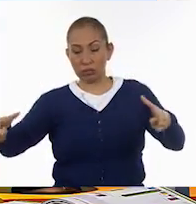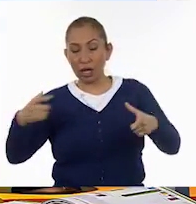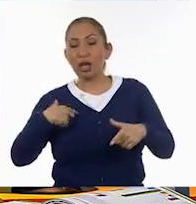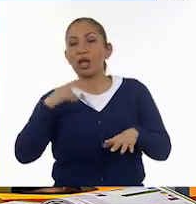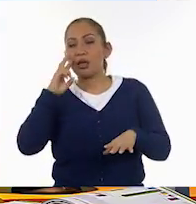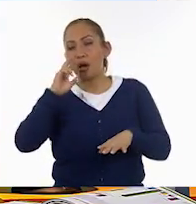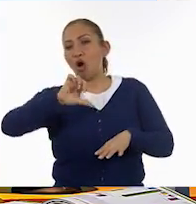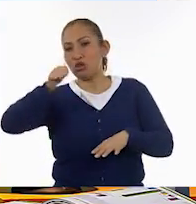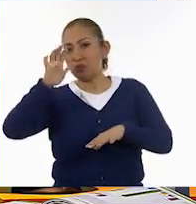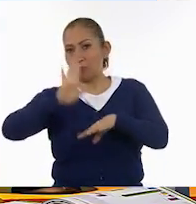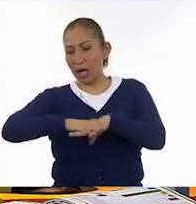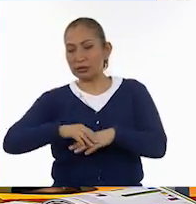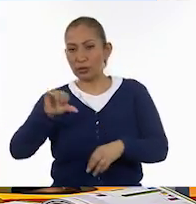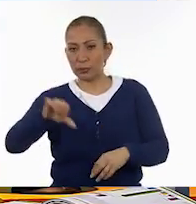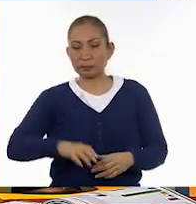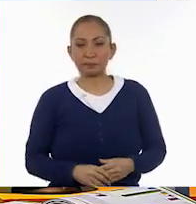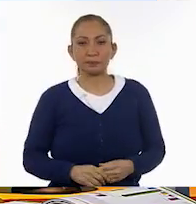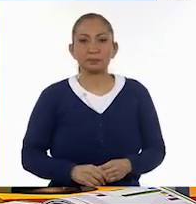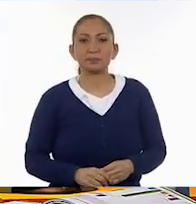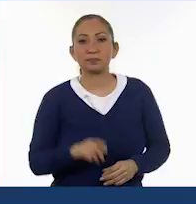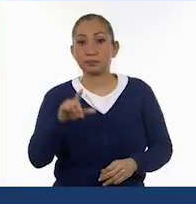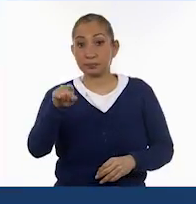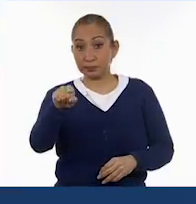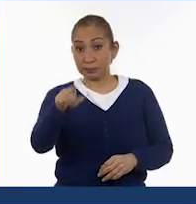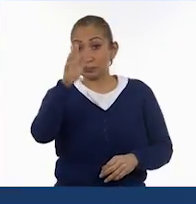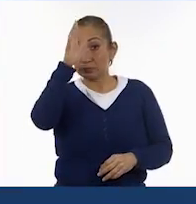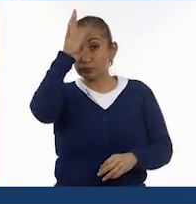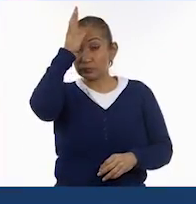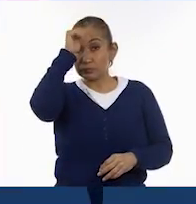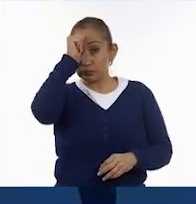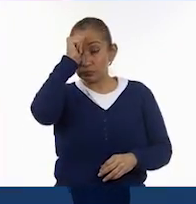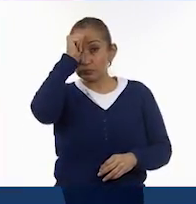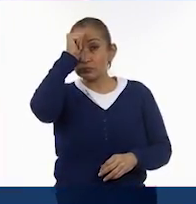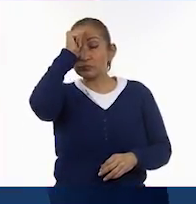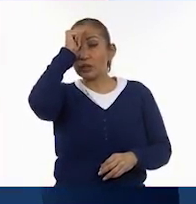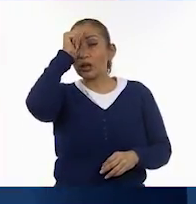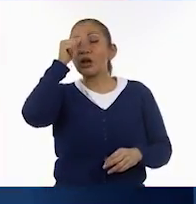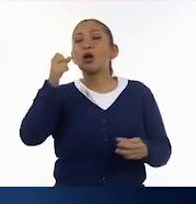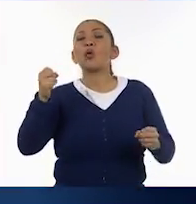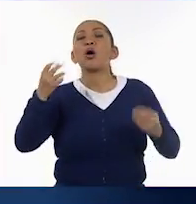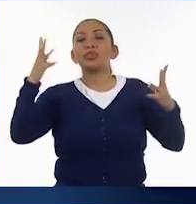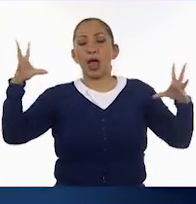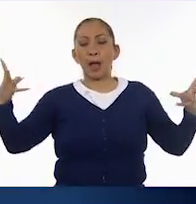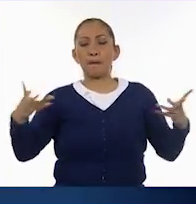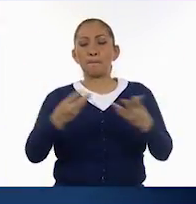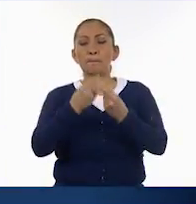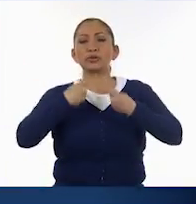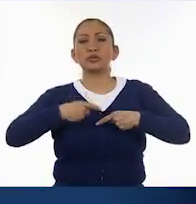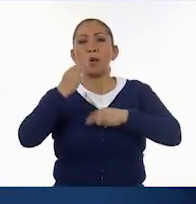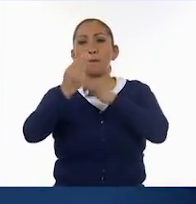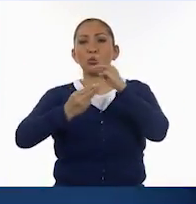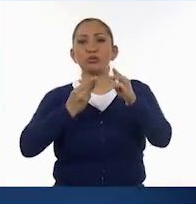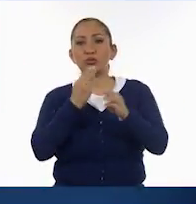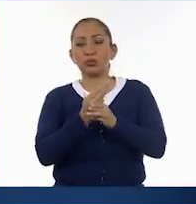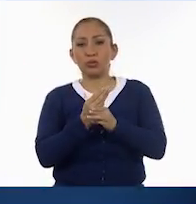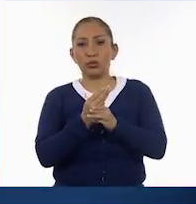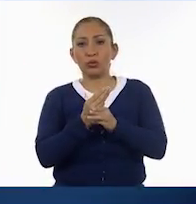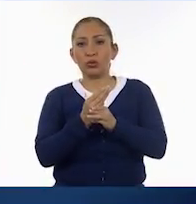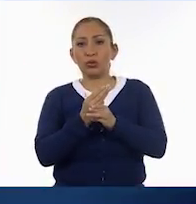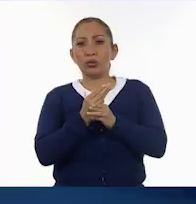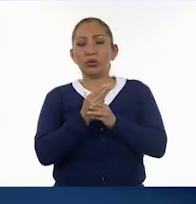viendo otros. María, ¿tú recuerdas cuál es la población total del mundo? Sí,